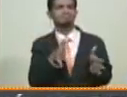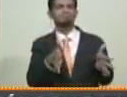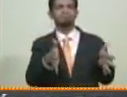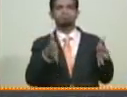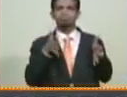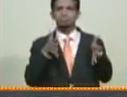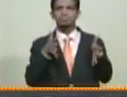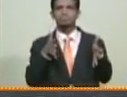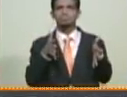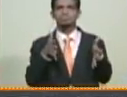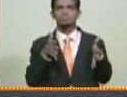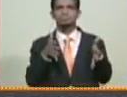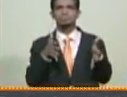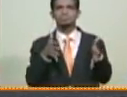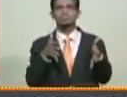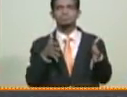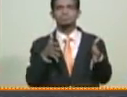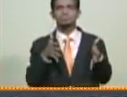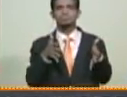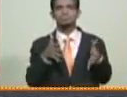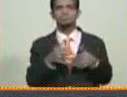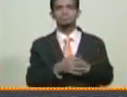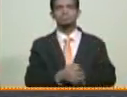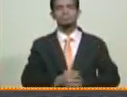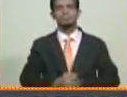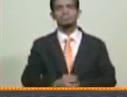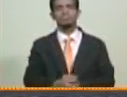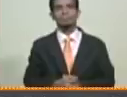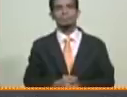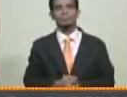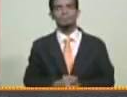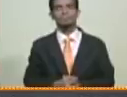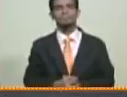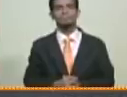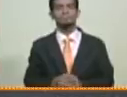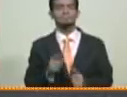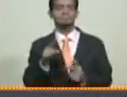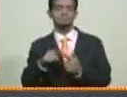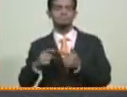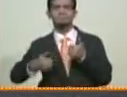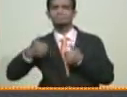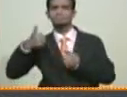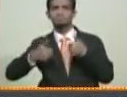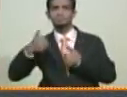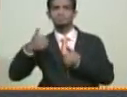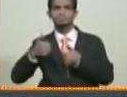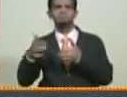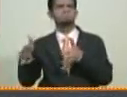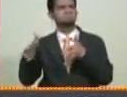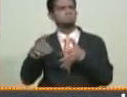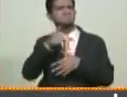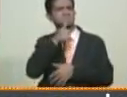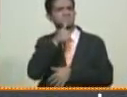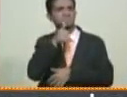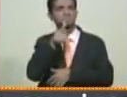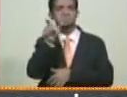no Duque, que es la continuación de Uribe, por otros